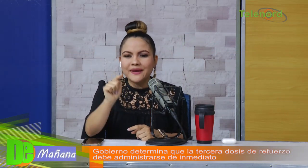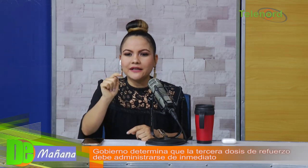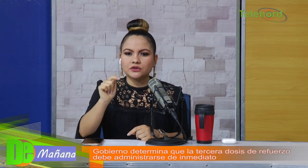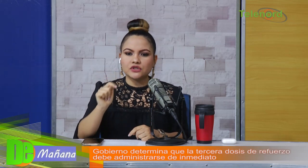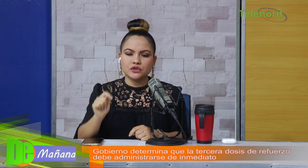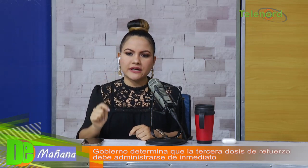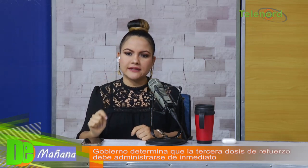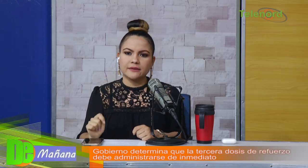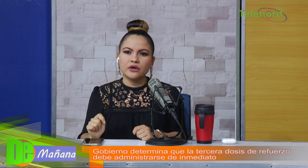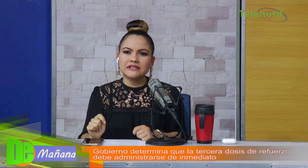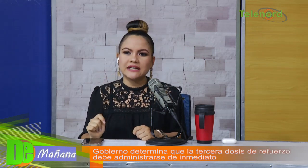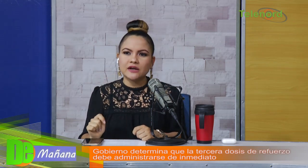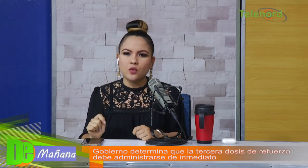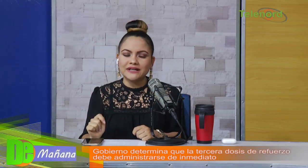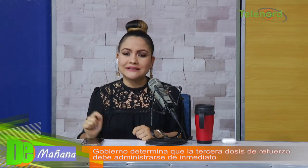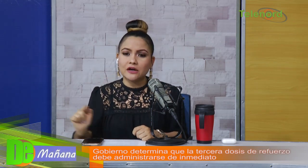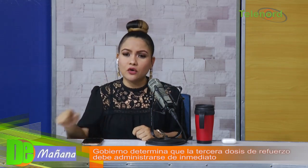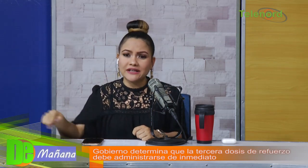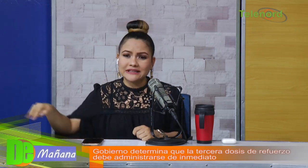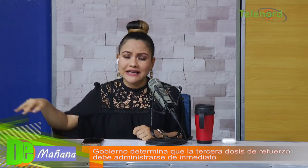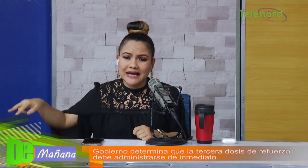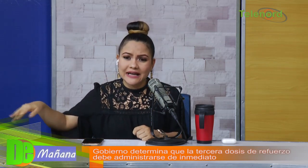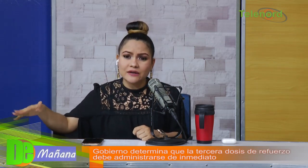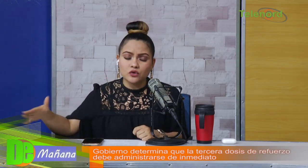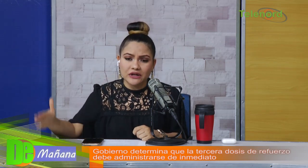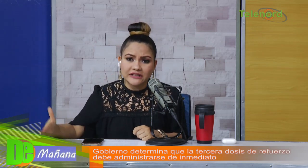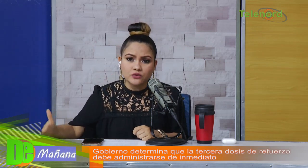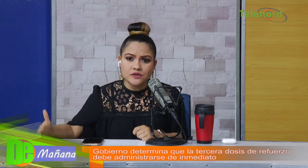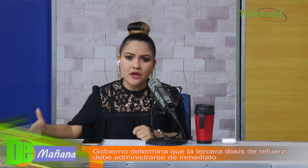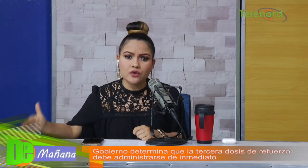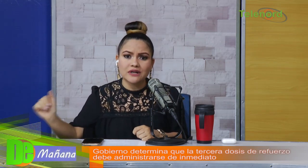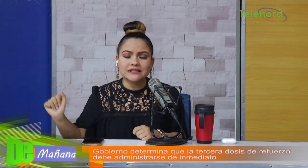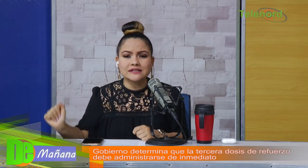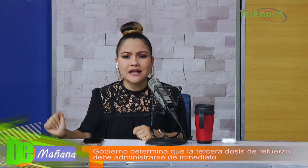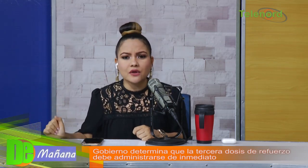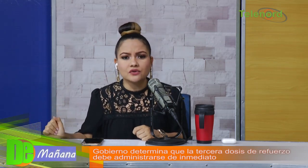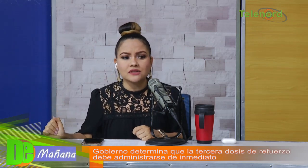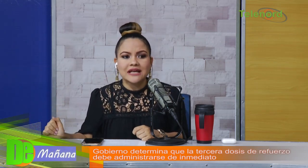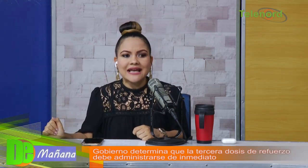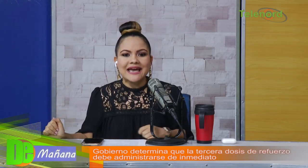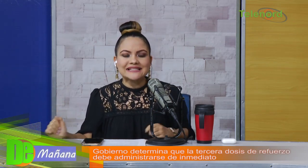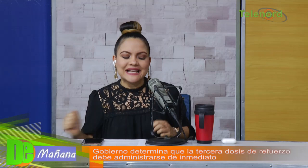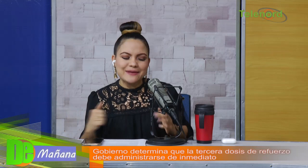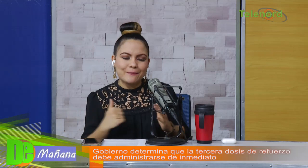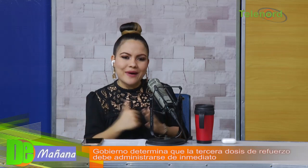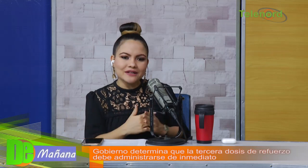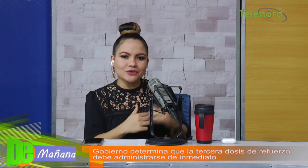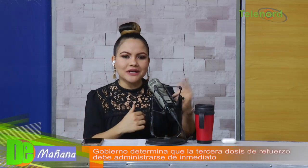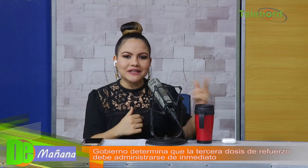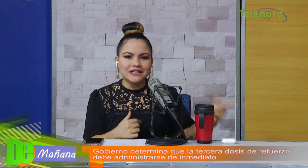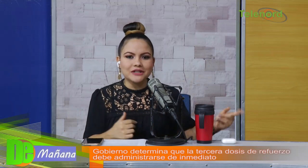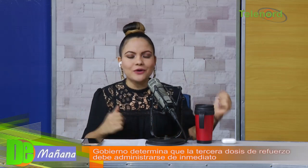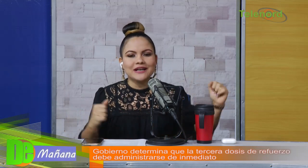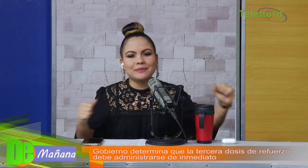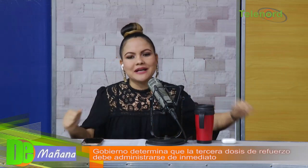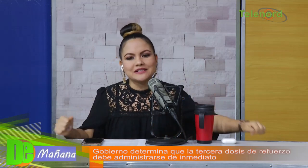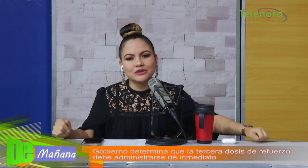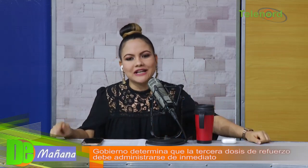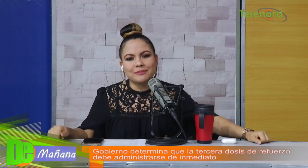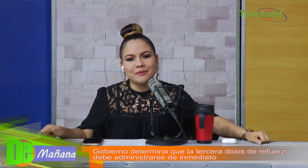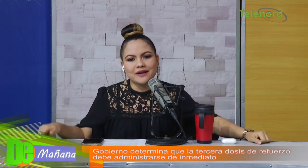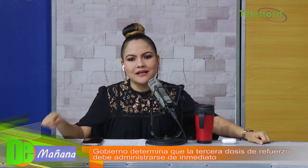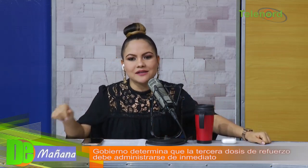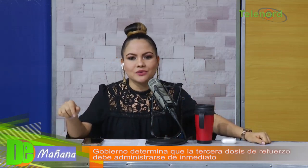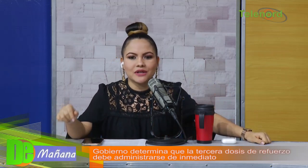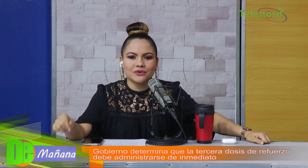un aspecto, señores, que tenemos que tener en cuenta con esta con este enunciado de una tercera dosis es el impacto que ha tenido en la aplicación